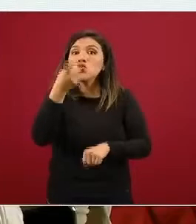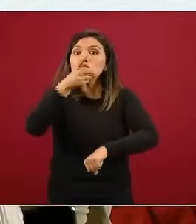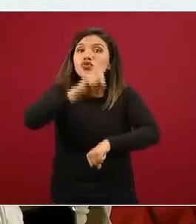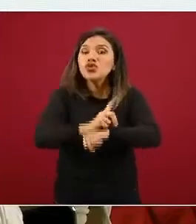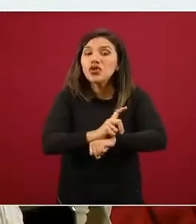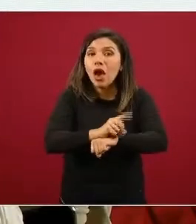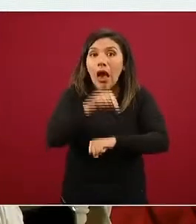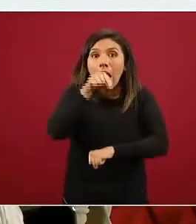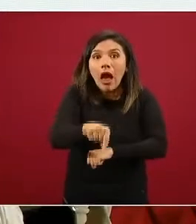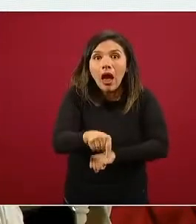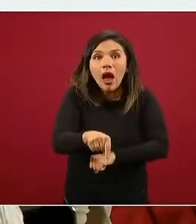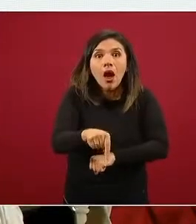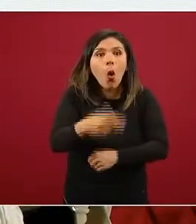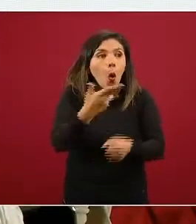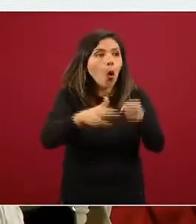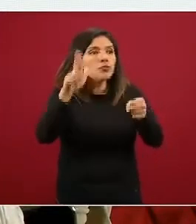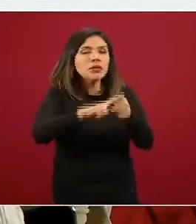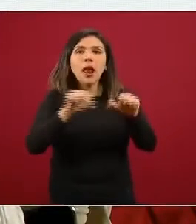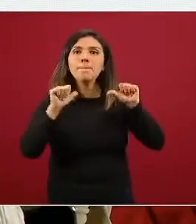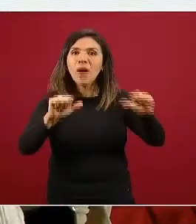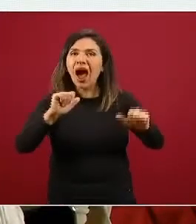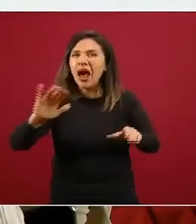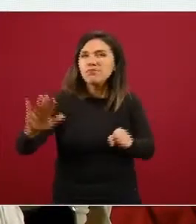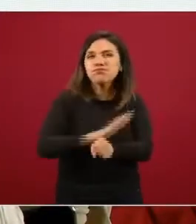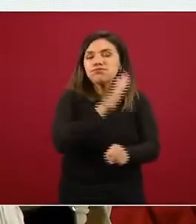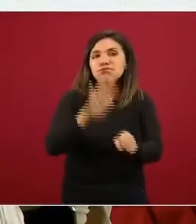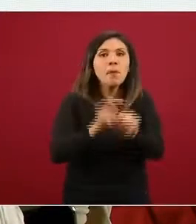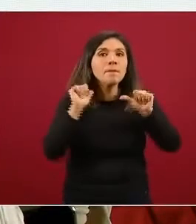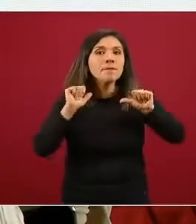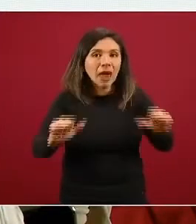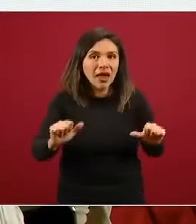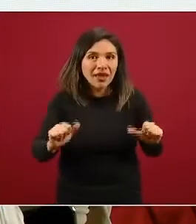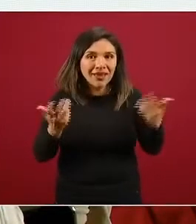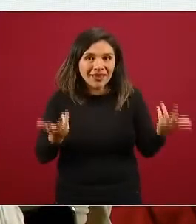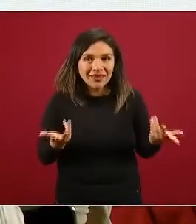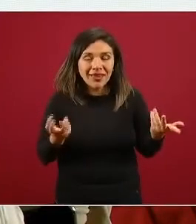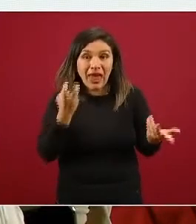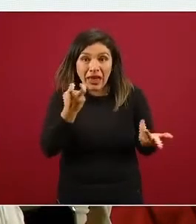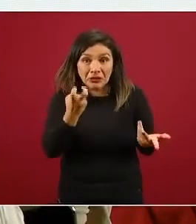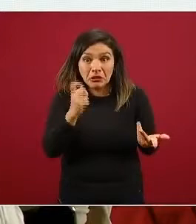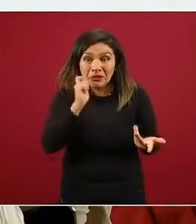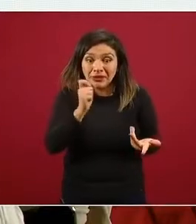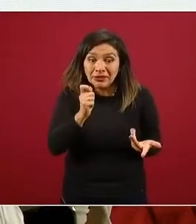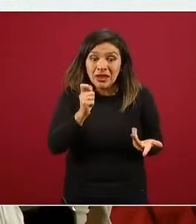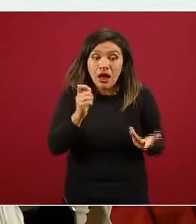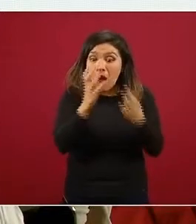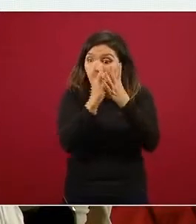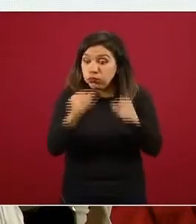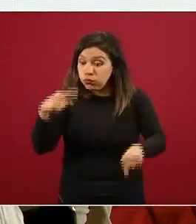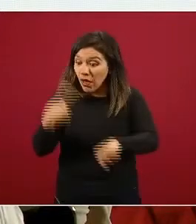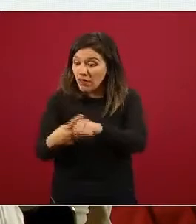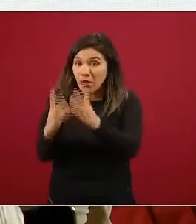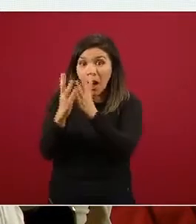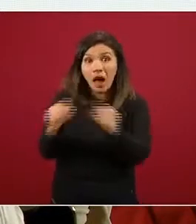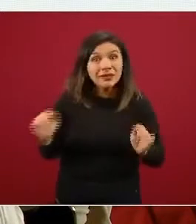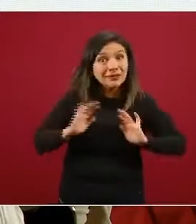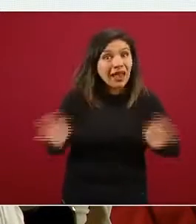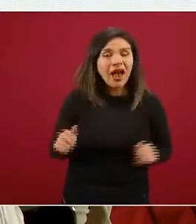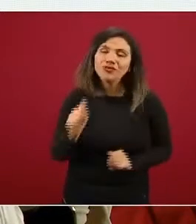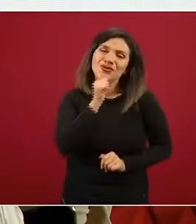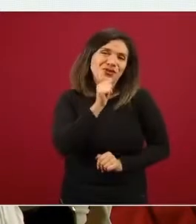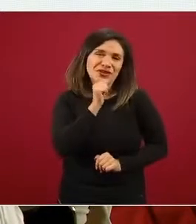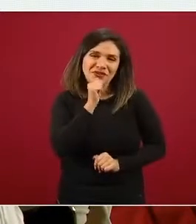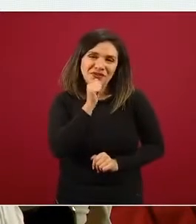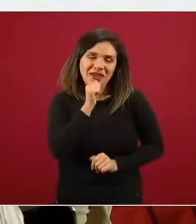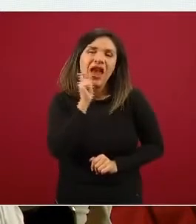con lo cual no se saturan los hospitales, pero eso no quiere decir que desaparezca la epidemia. Lo que quiere